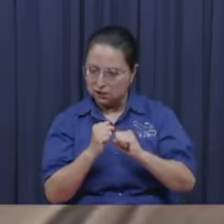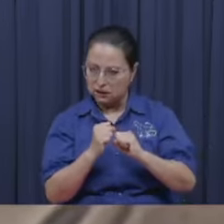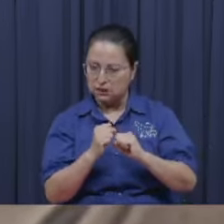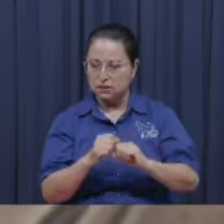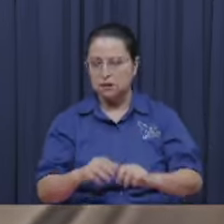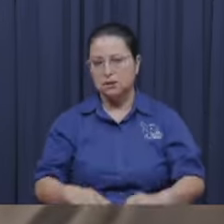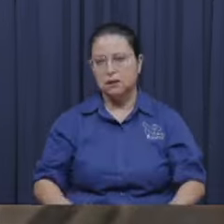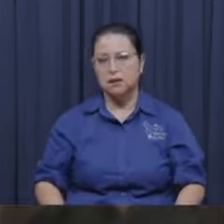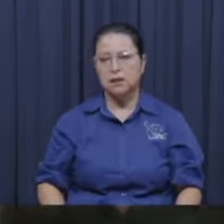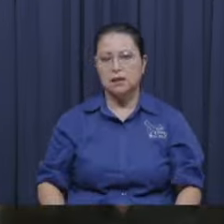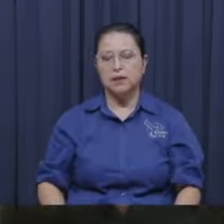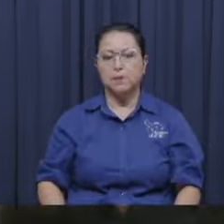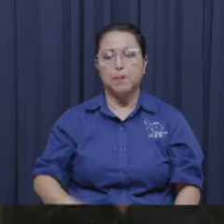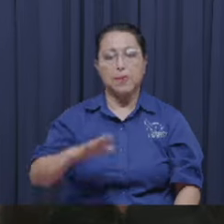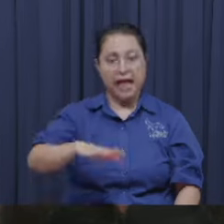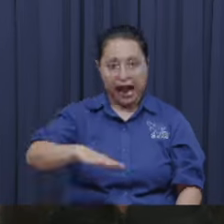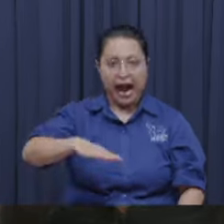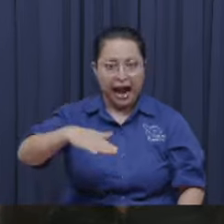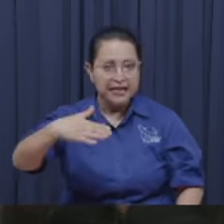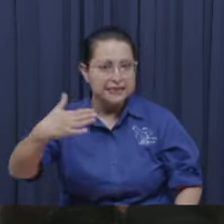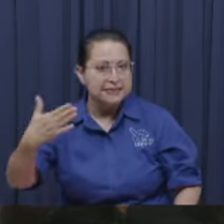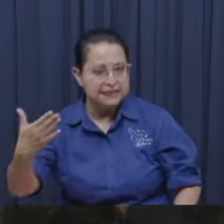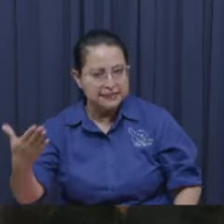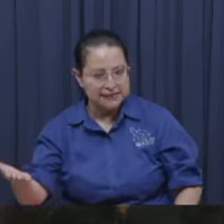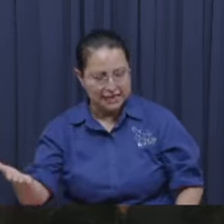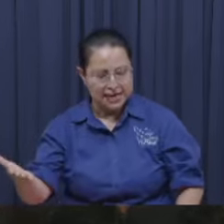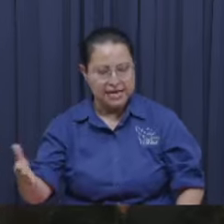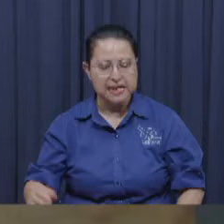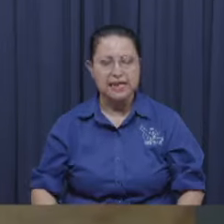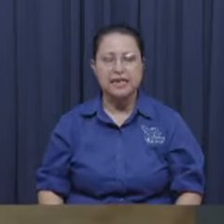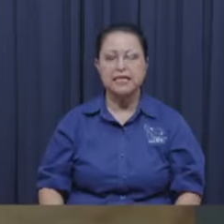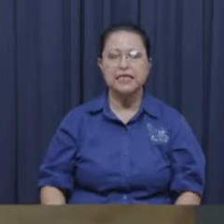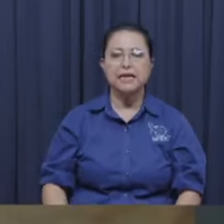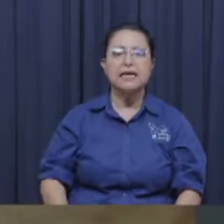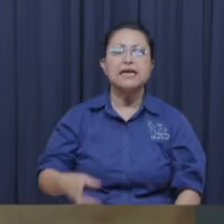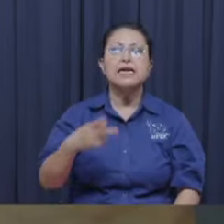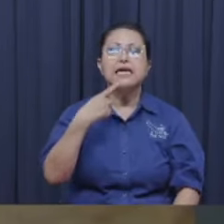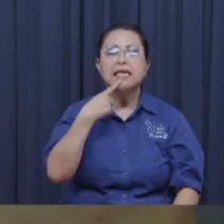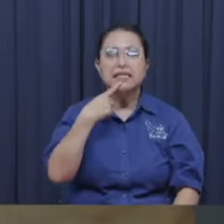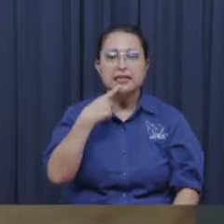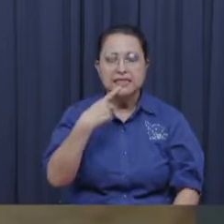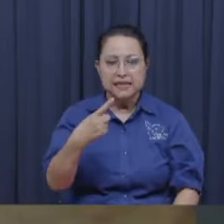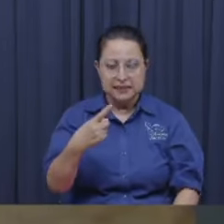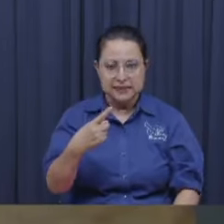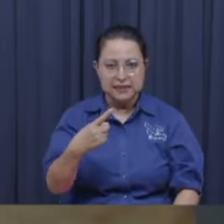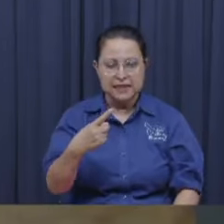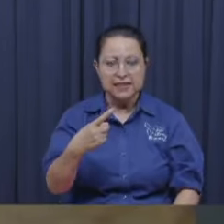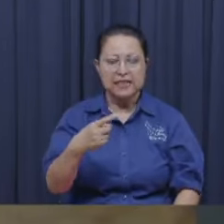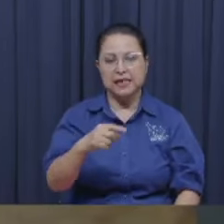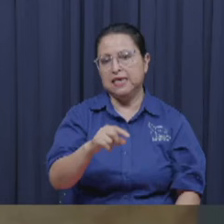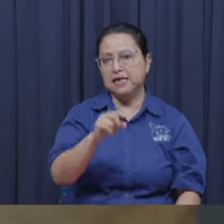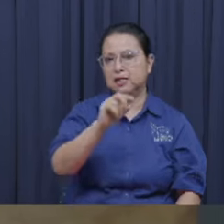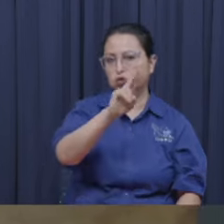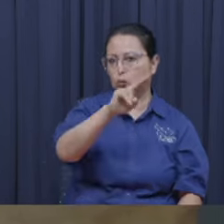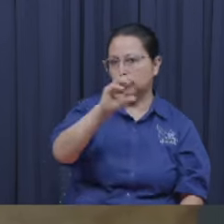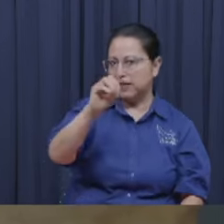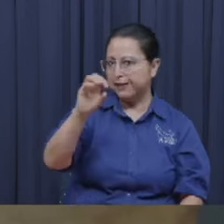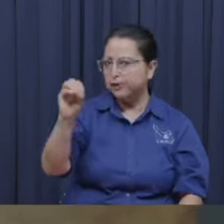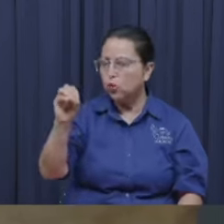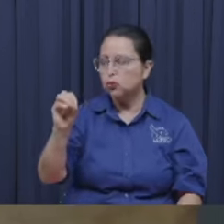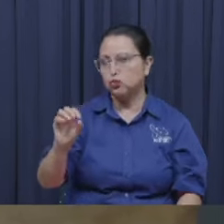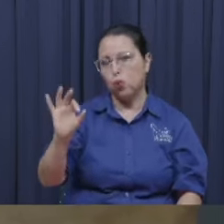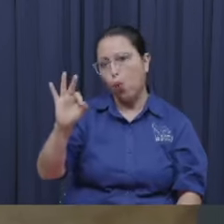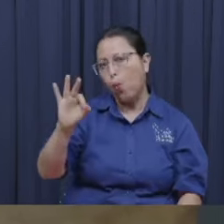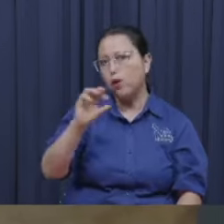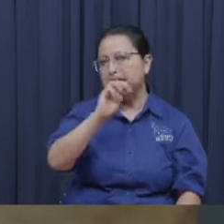Porque resulta que ayer, algunos dicen que 50, otros dicen que 100, otros 200 y otros 300. Y